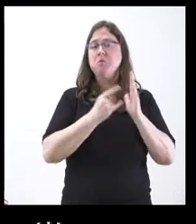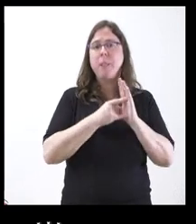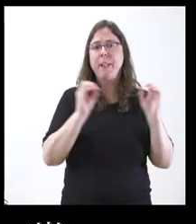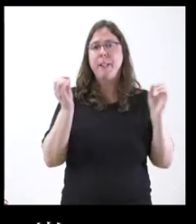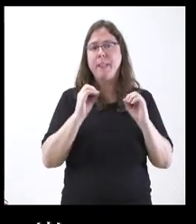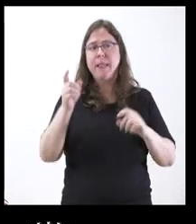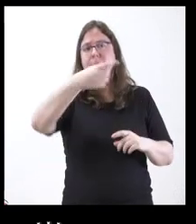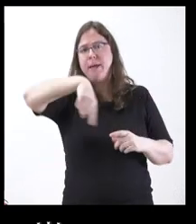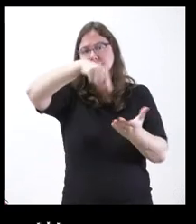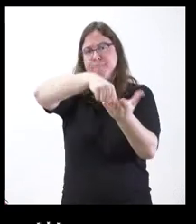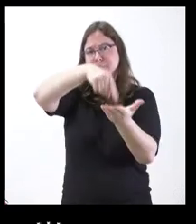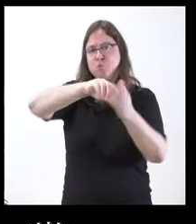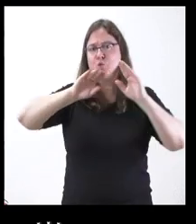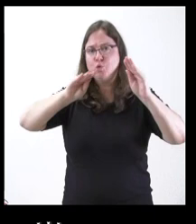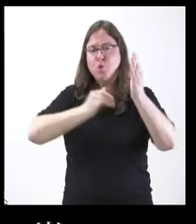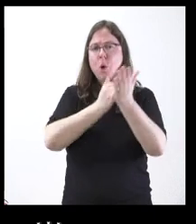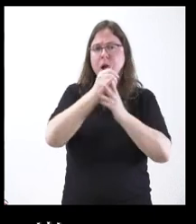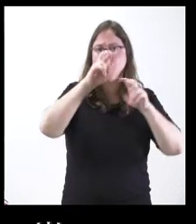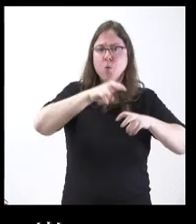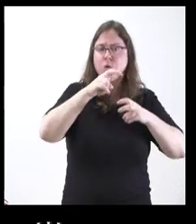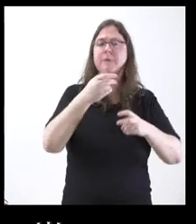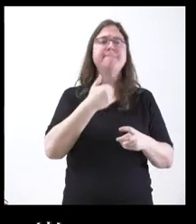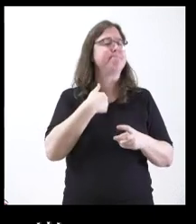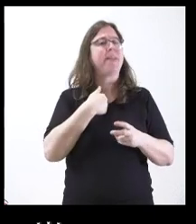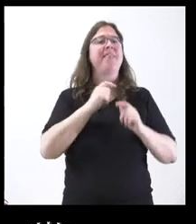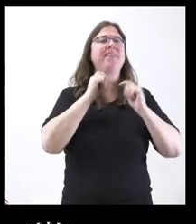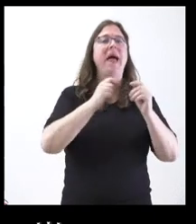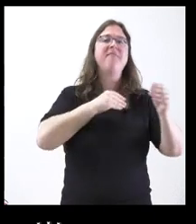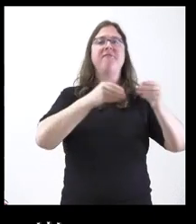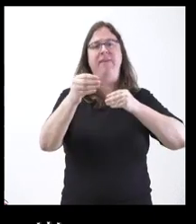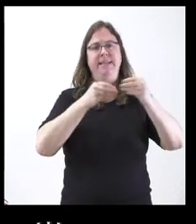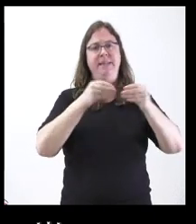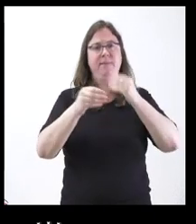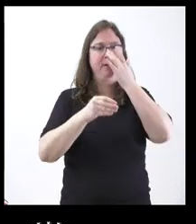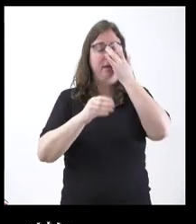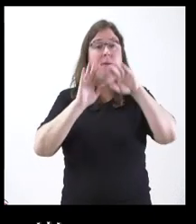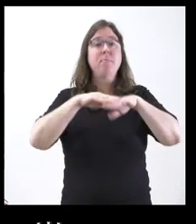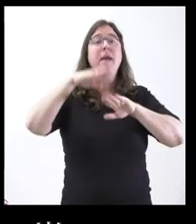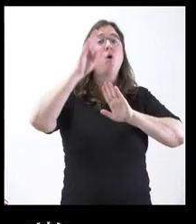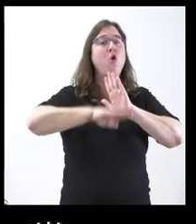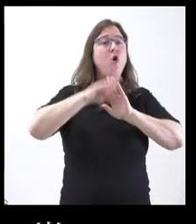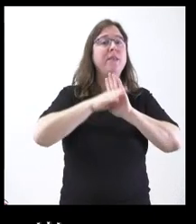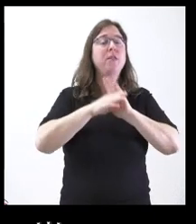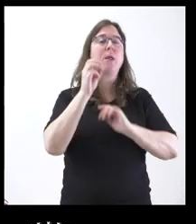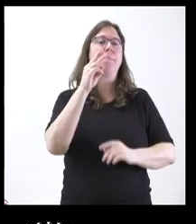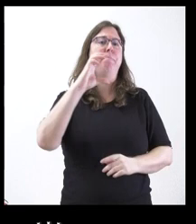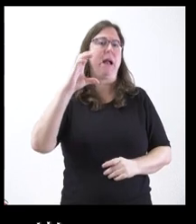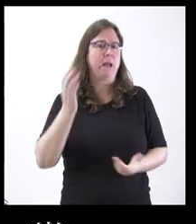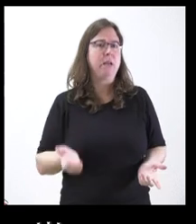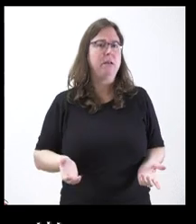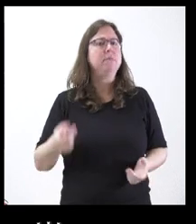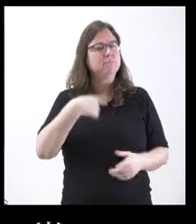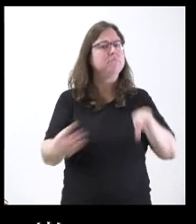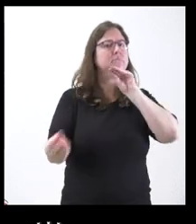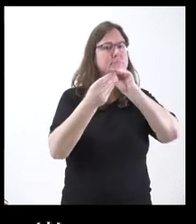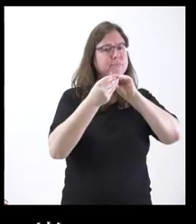ellos las reivindicaciones que ellos piden que es que se flexibilicen las las condiciones de de la pac No usted comparte